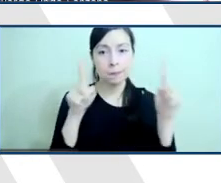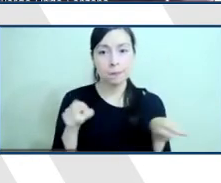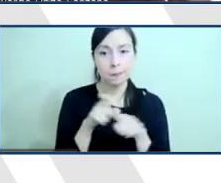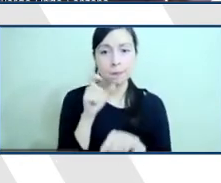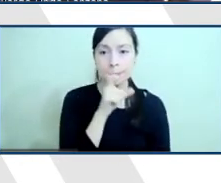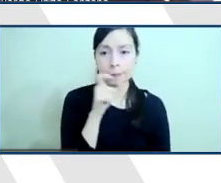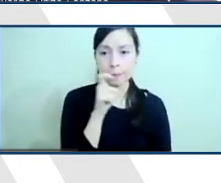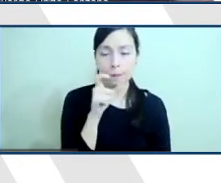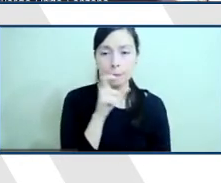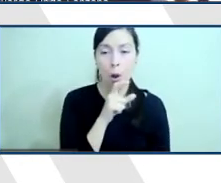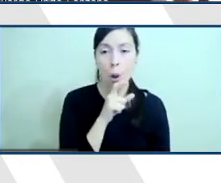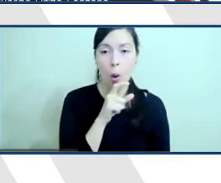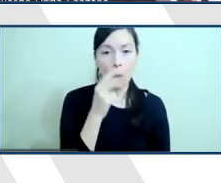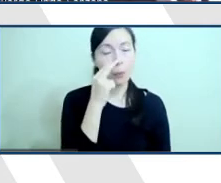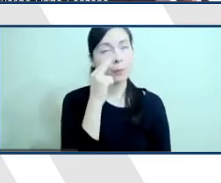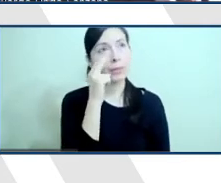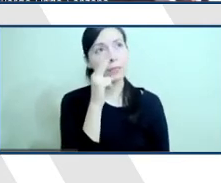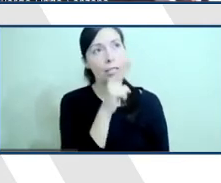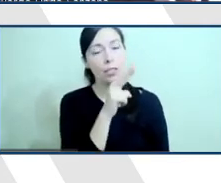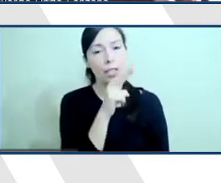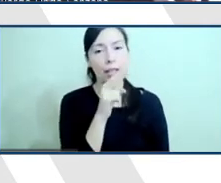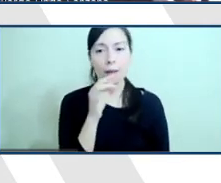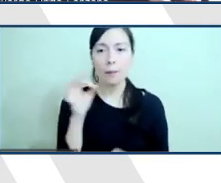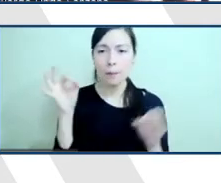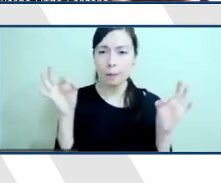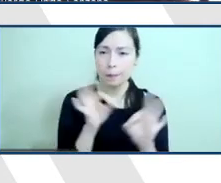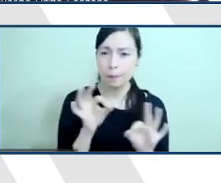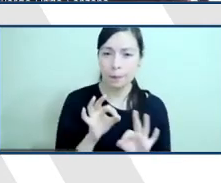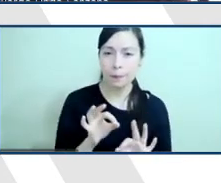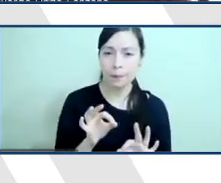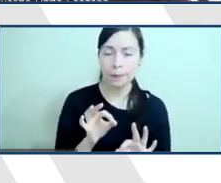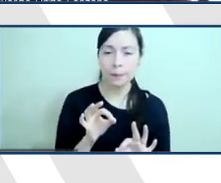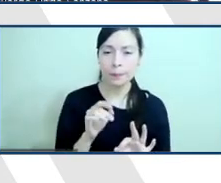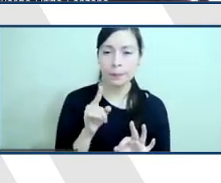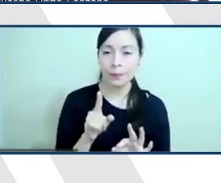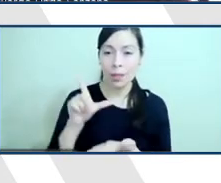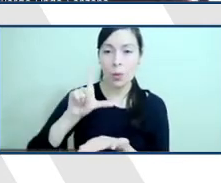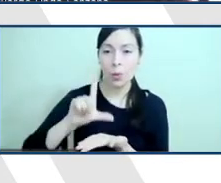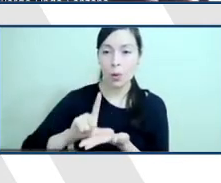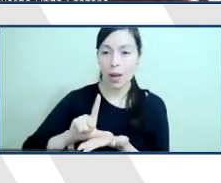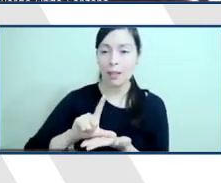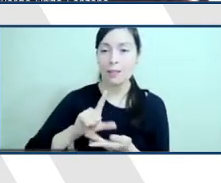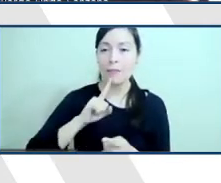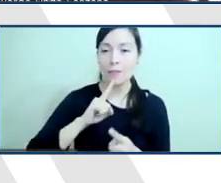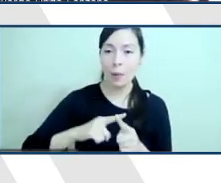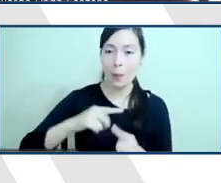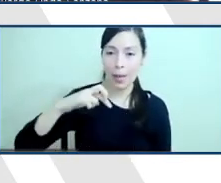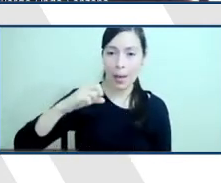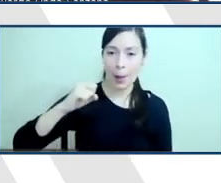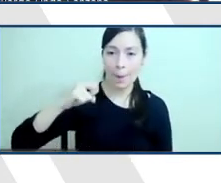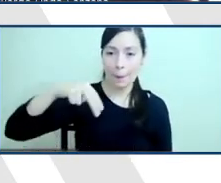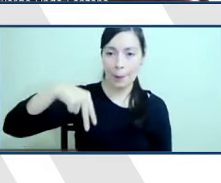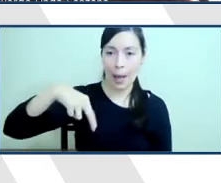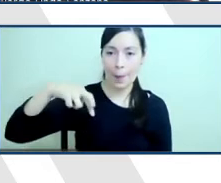mencionando las observaciones que deciden hacer desde este sitio llamado Pampa Central en colaboración